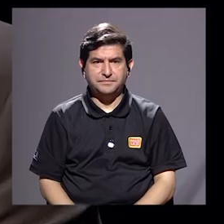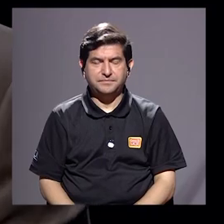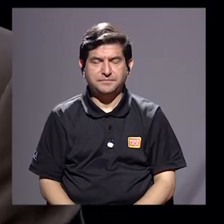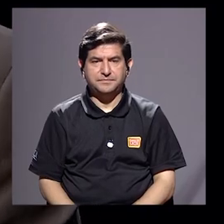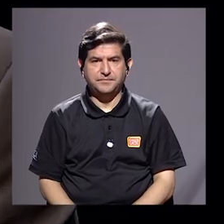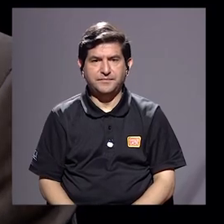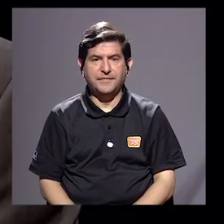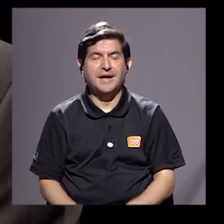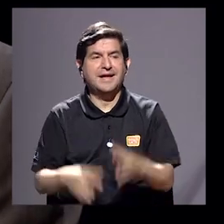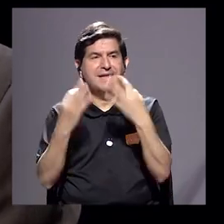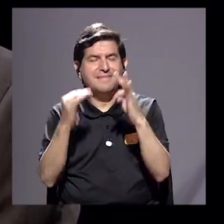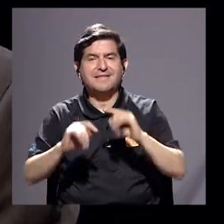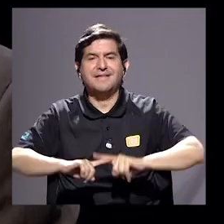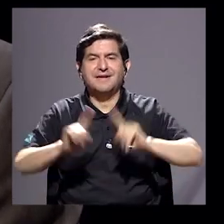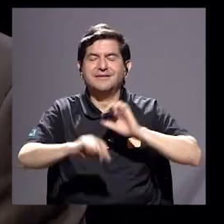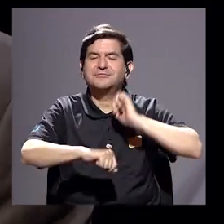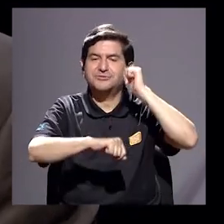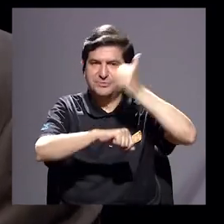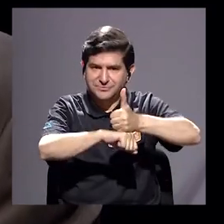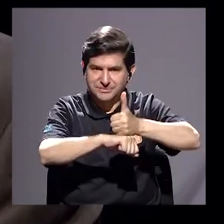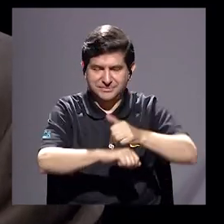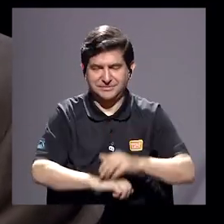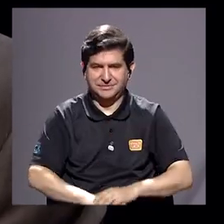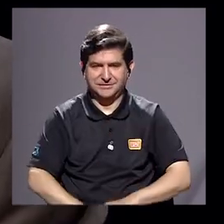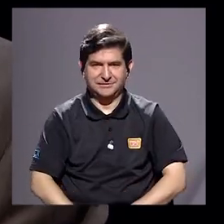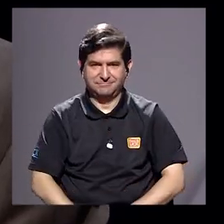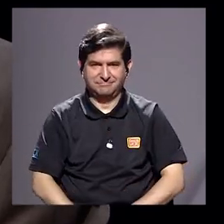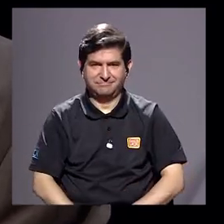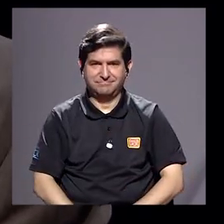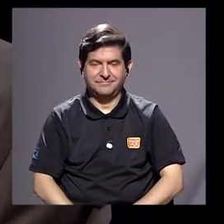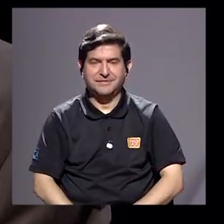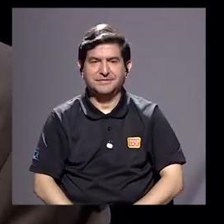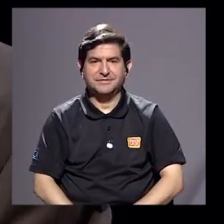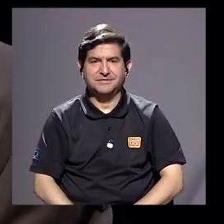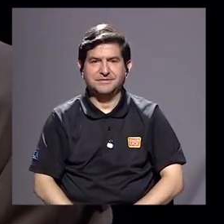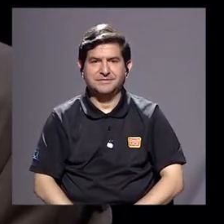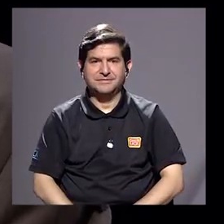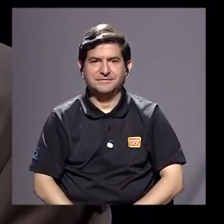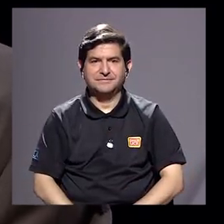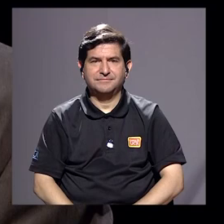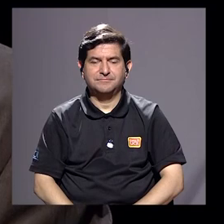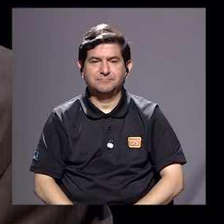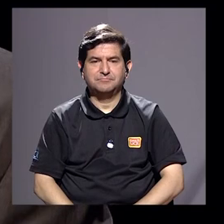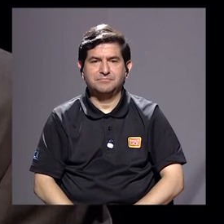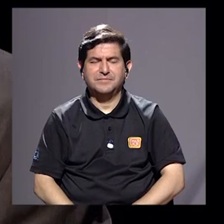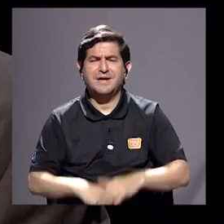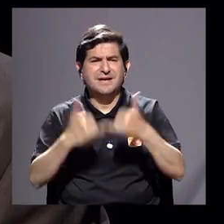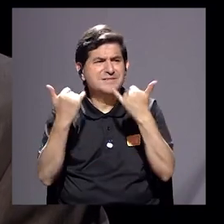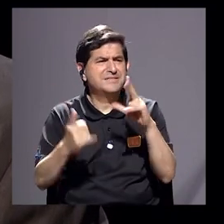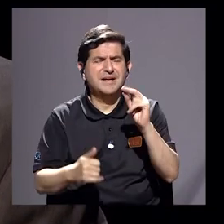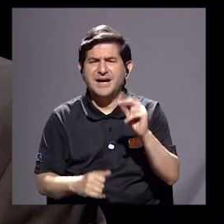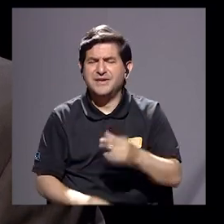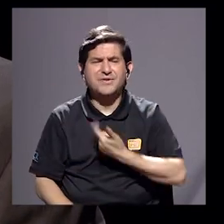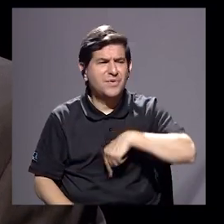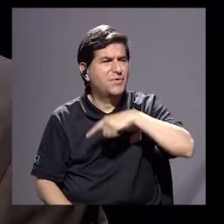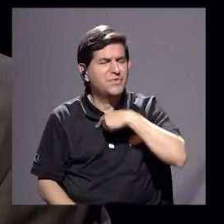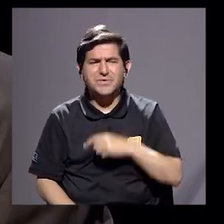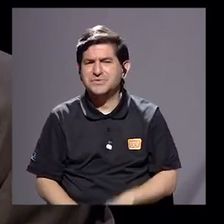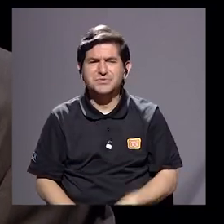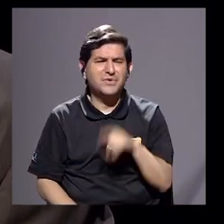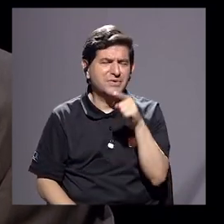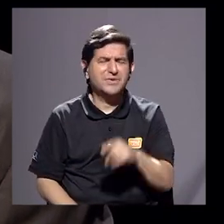bueno hagamos la diferencia si hagamos la diferencia entonces dejemos de estar las viendo no las heridas